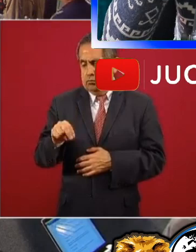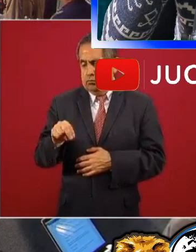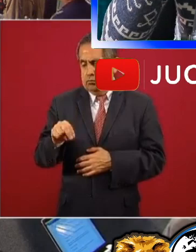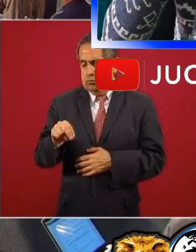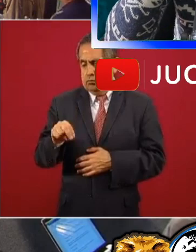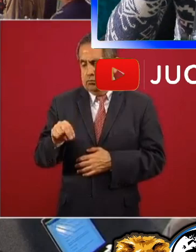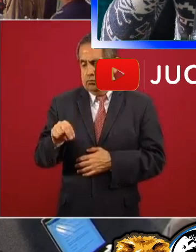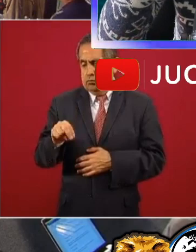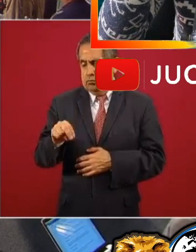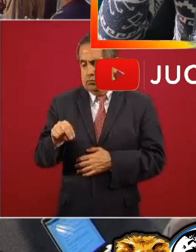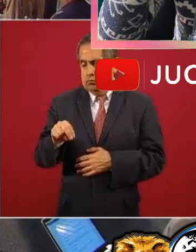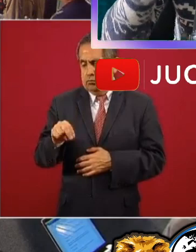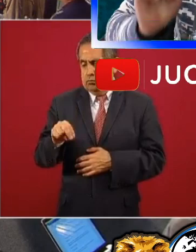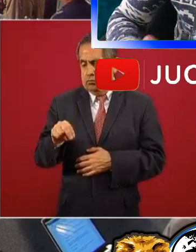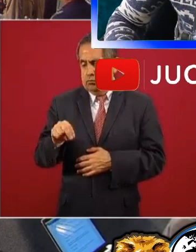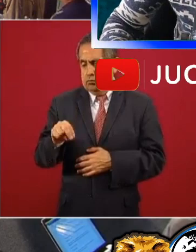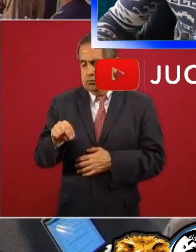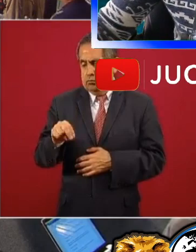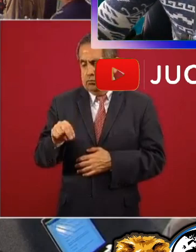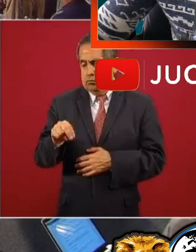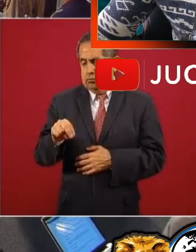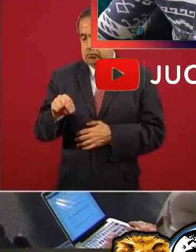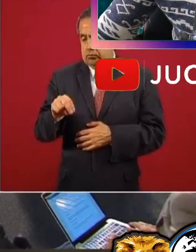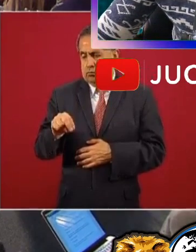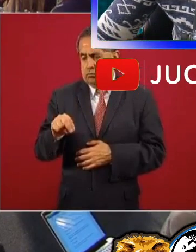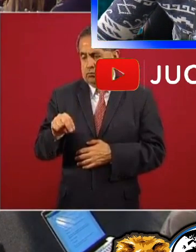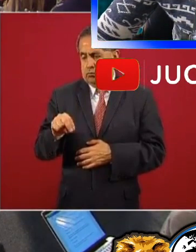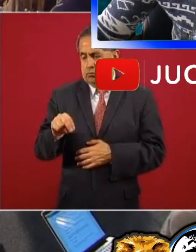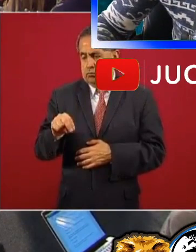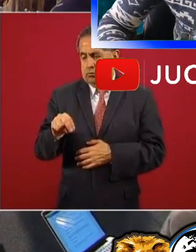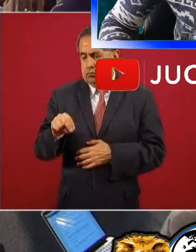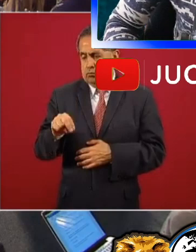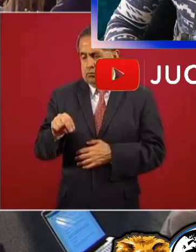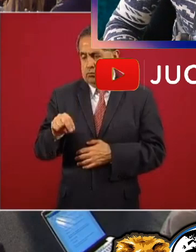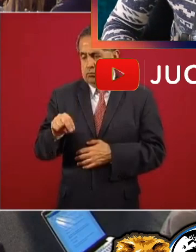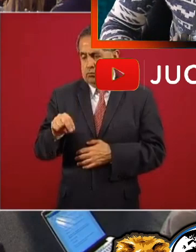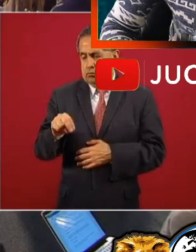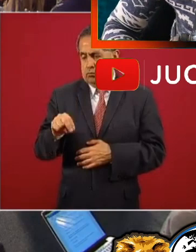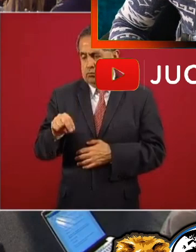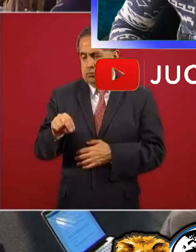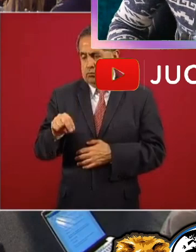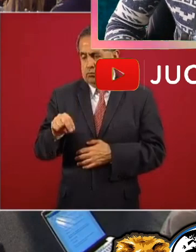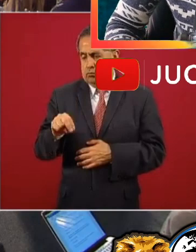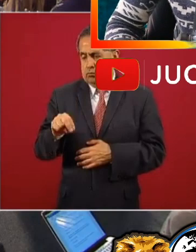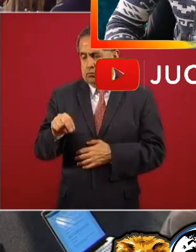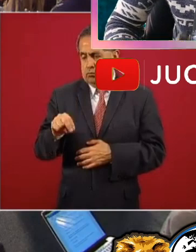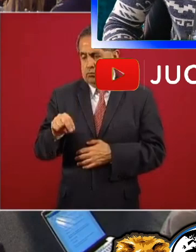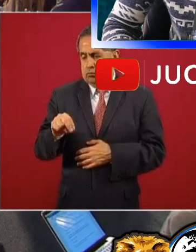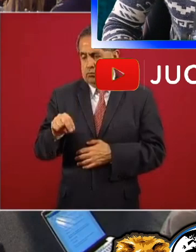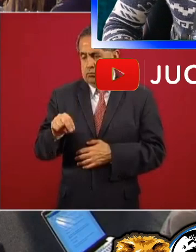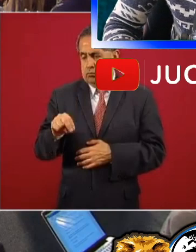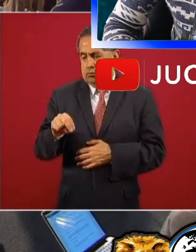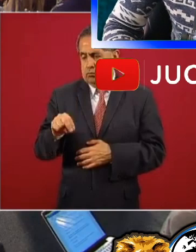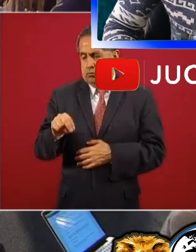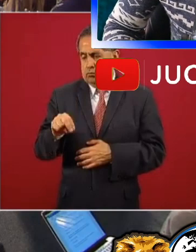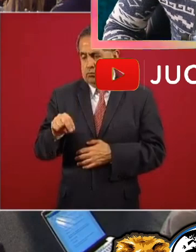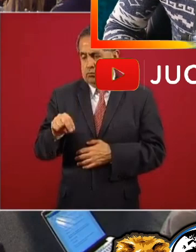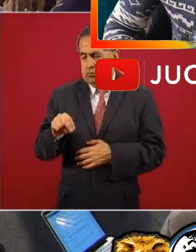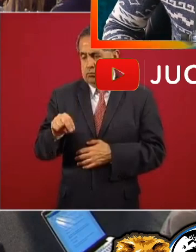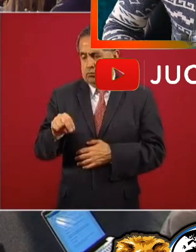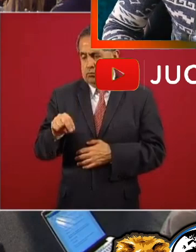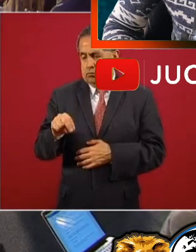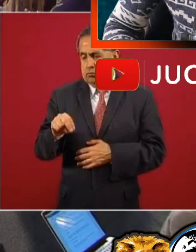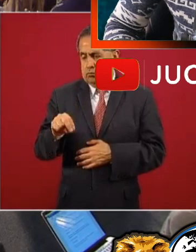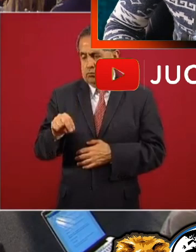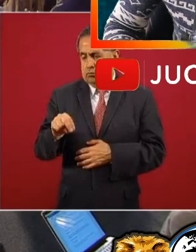como de lugar populismo, incluso por la vía armada. Nuestro amigo, querido amigo, Ramón Flores, quien le mando un